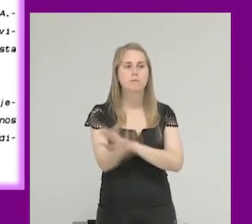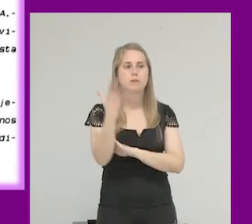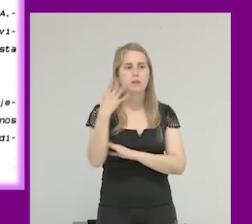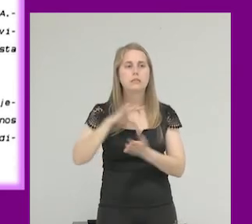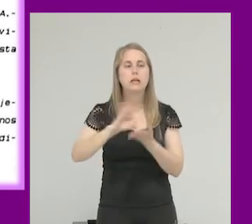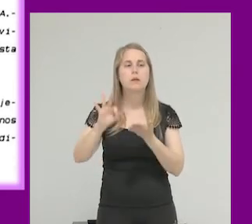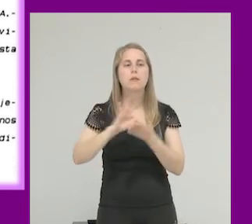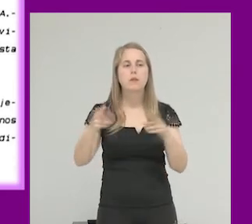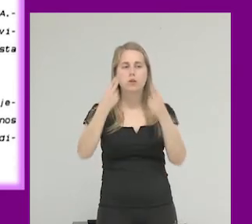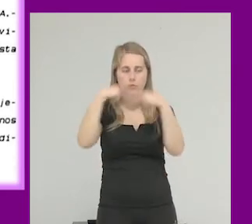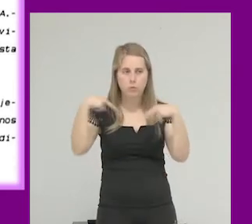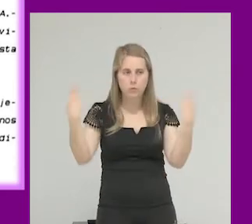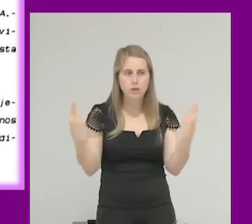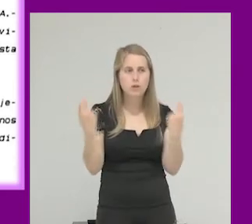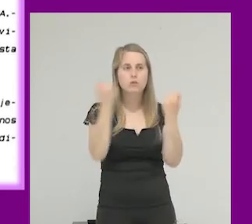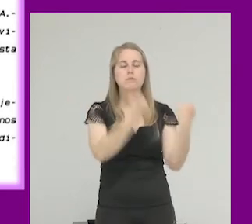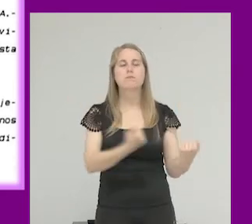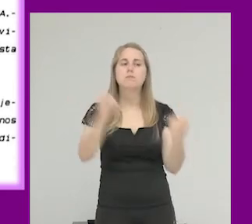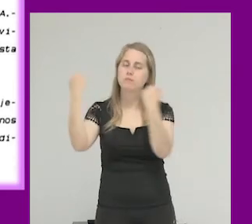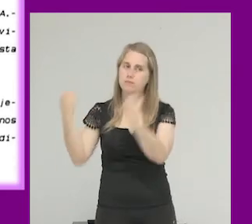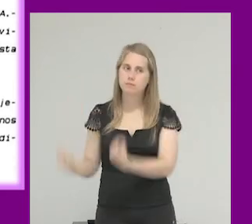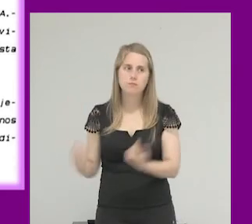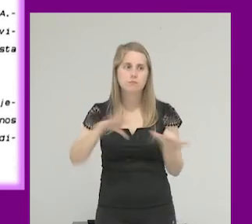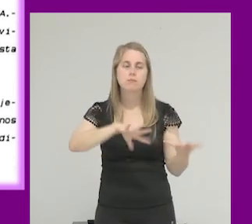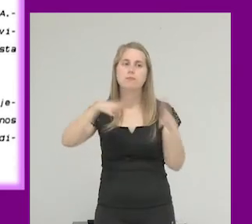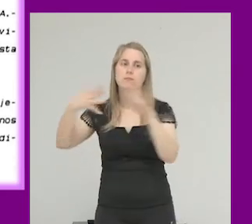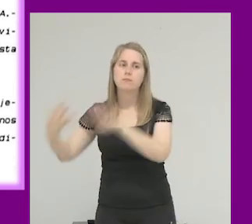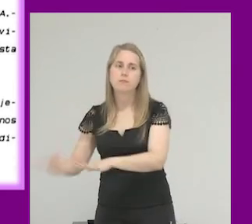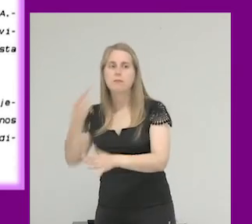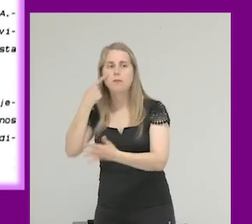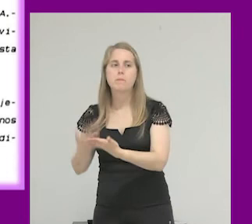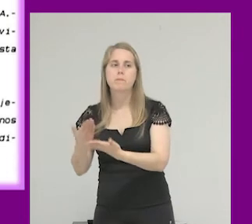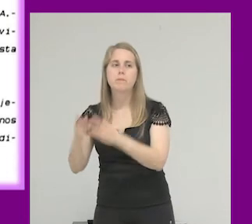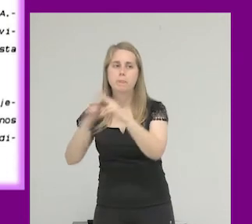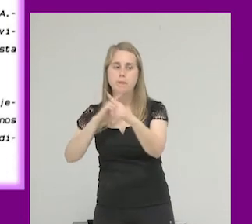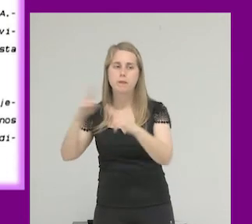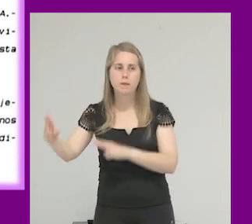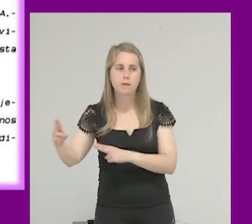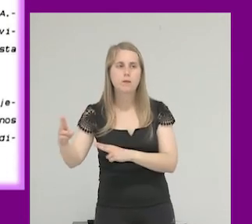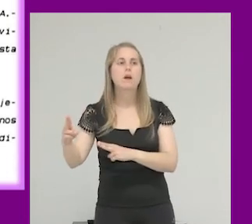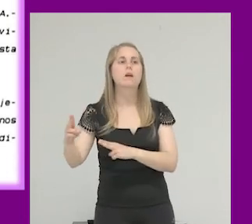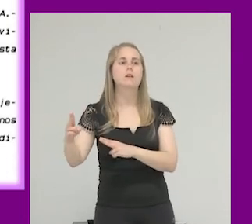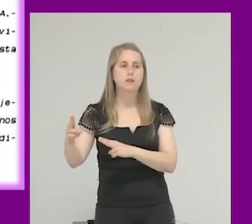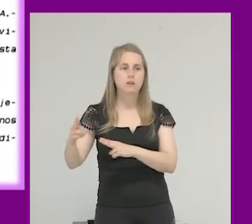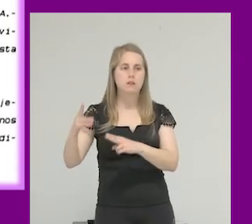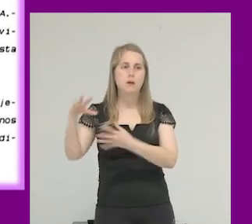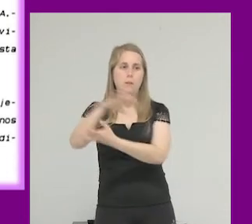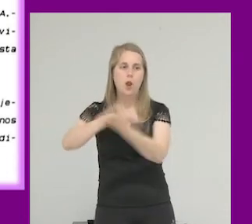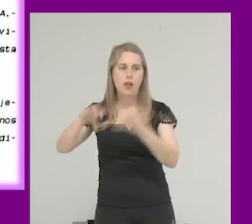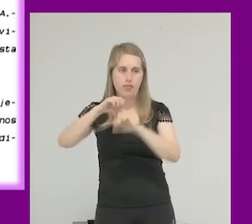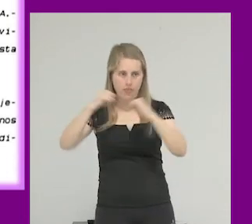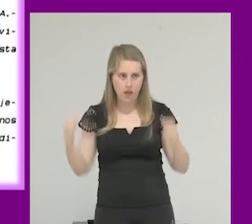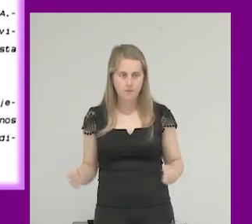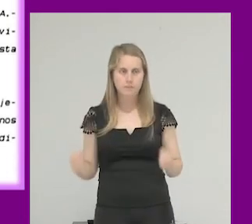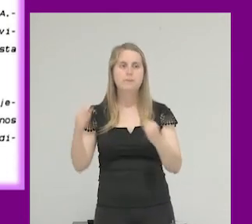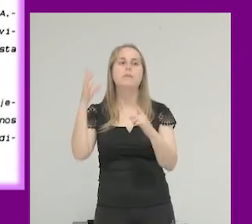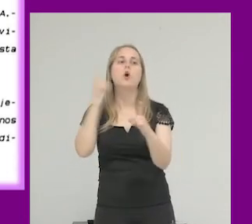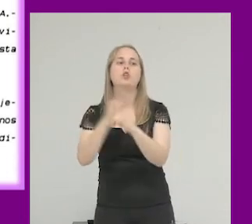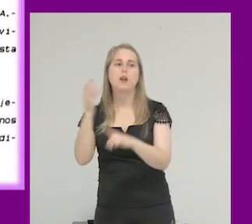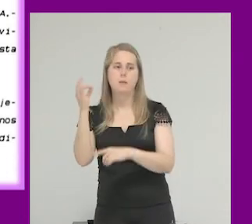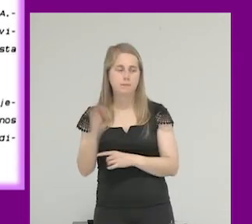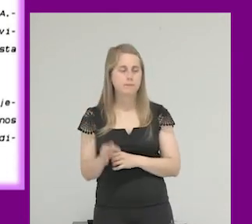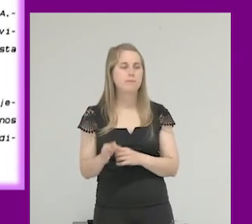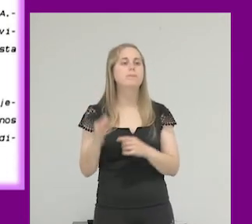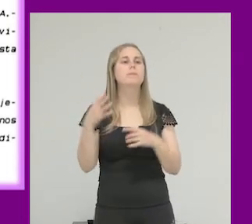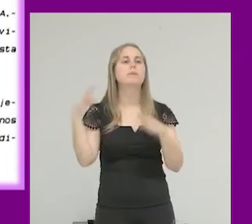públicos desde las instituciones para dar respuesta a esta violencia estructural hacia las mujeres. El grupo de mujeres